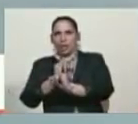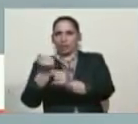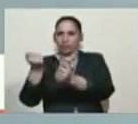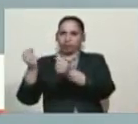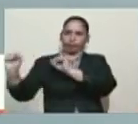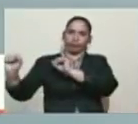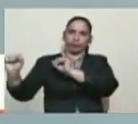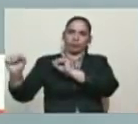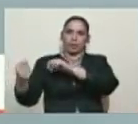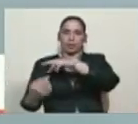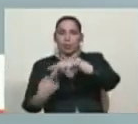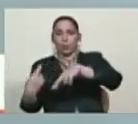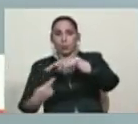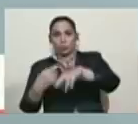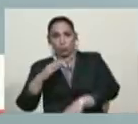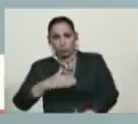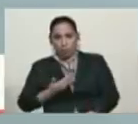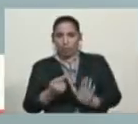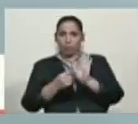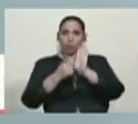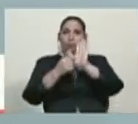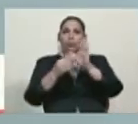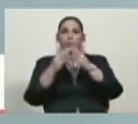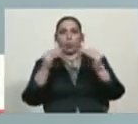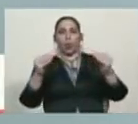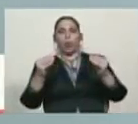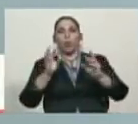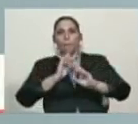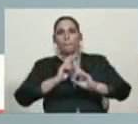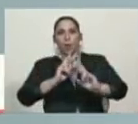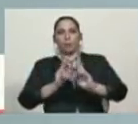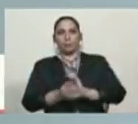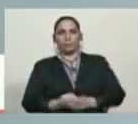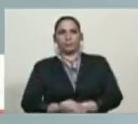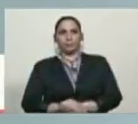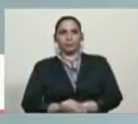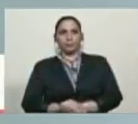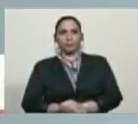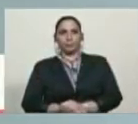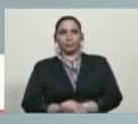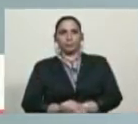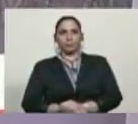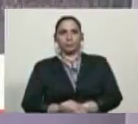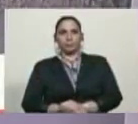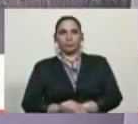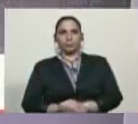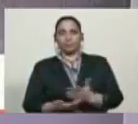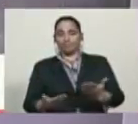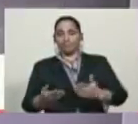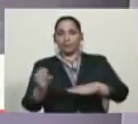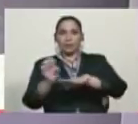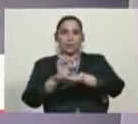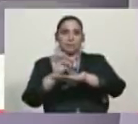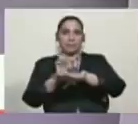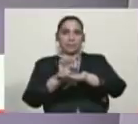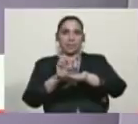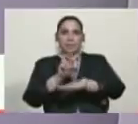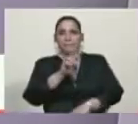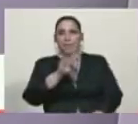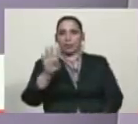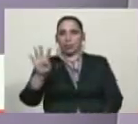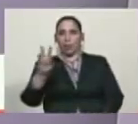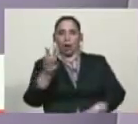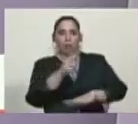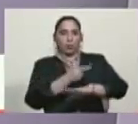a que la revolución pueda mostrar todo su resultado cuerpo consultorio de urgencia 24 horas